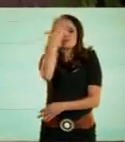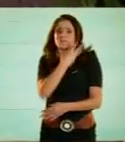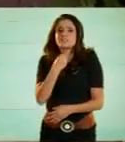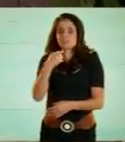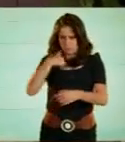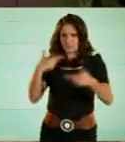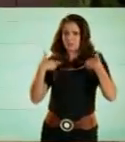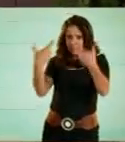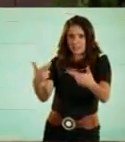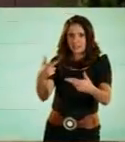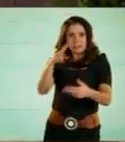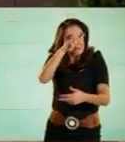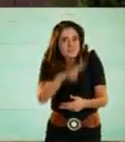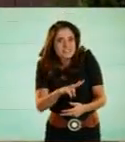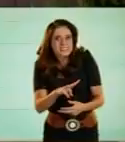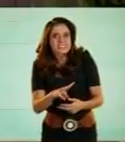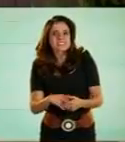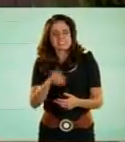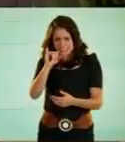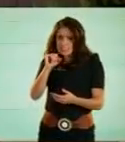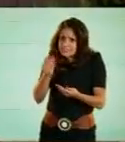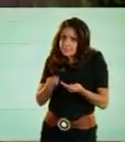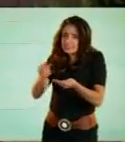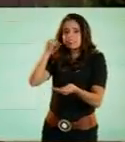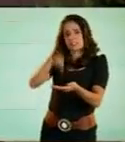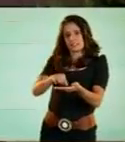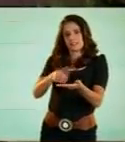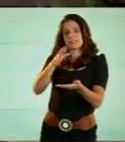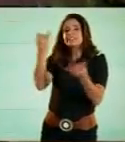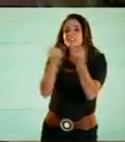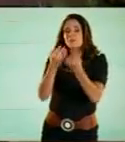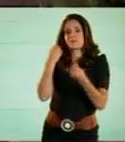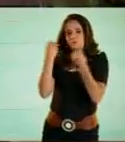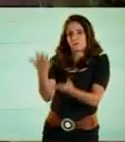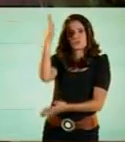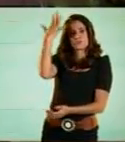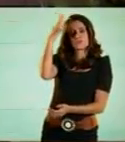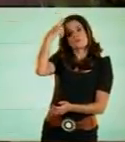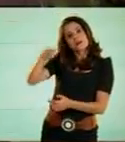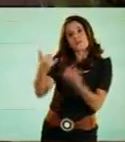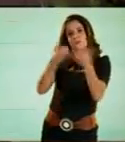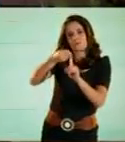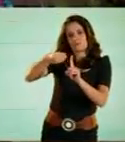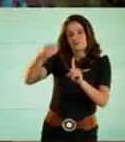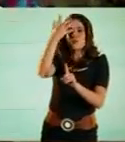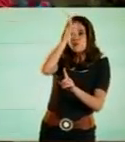Te las regalo, ¿de verdad? Y también el sol, para que tengas el juego